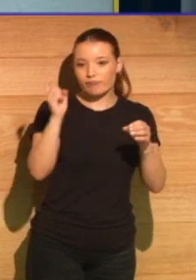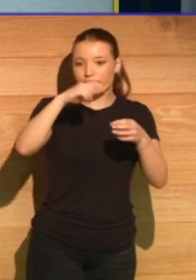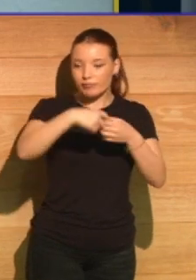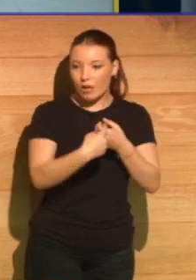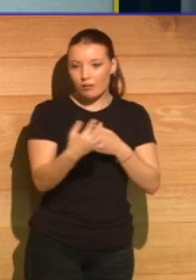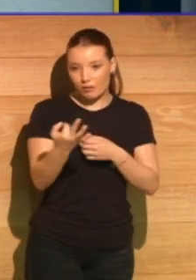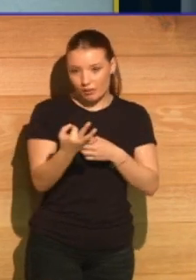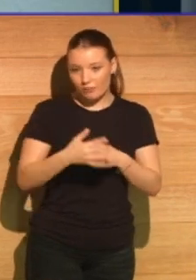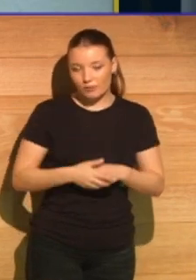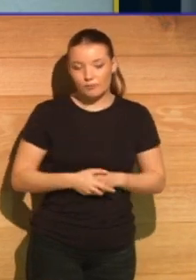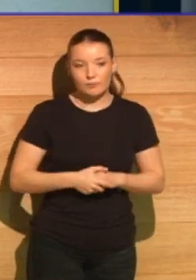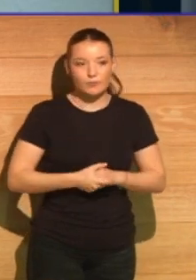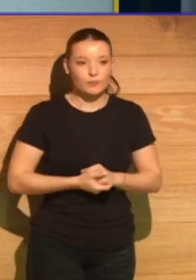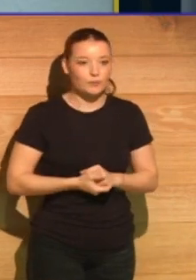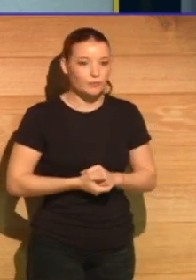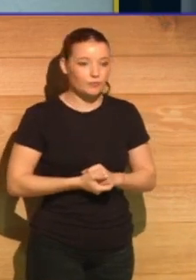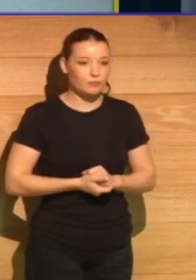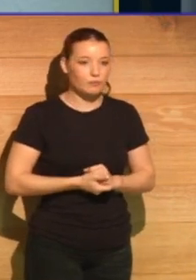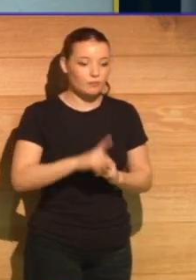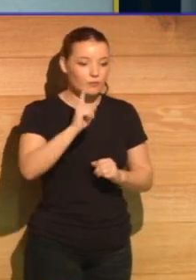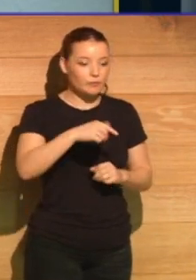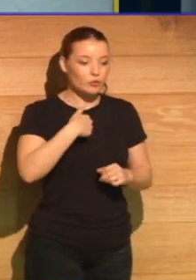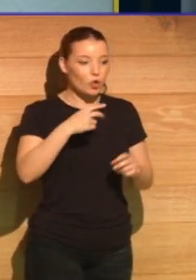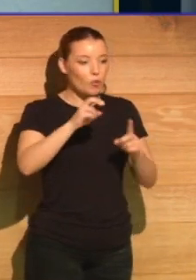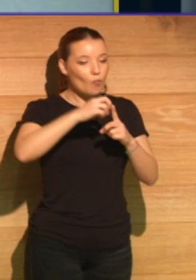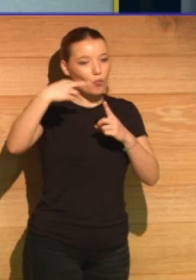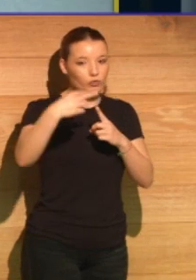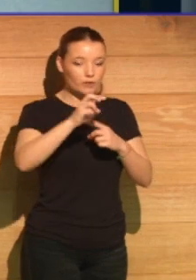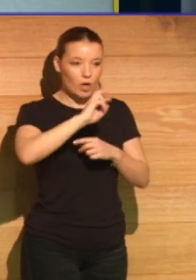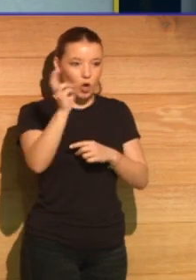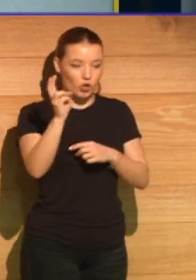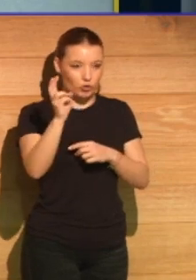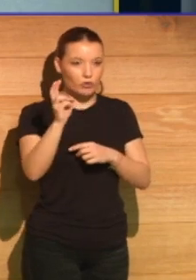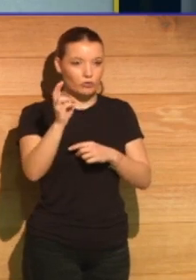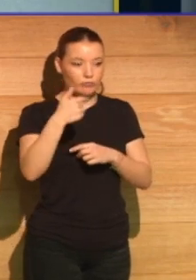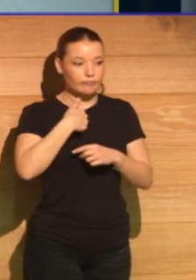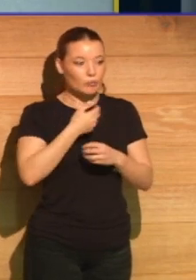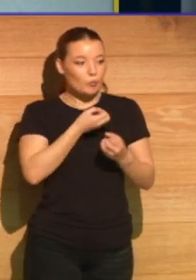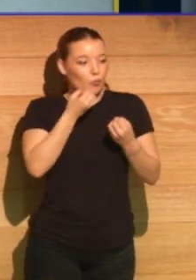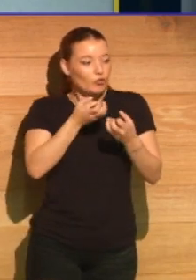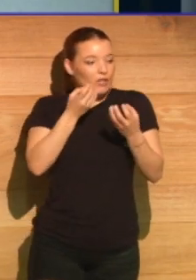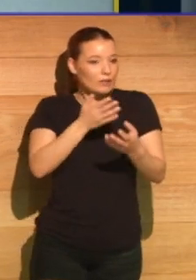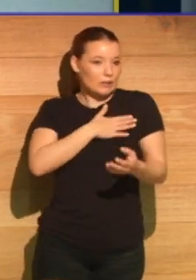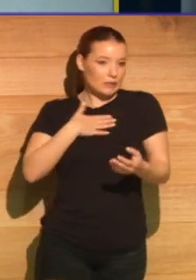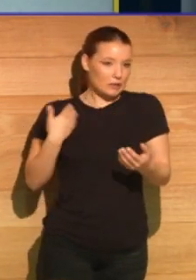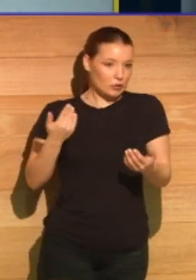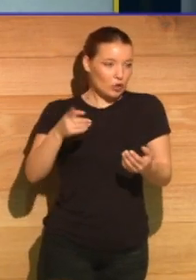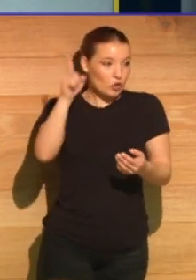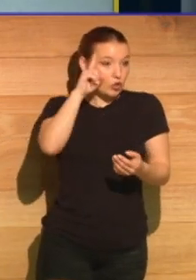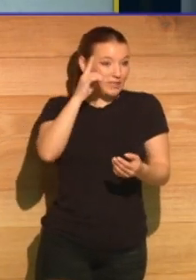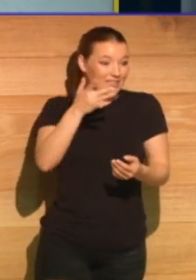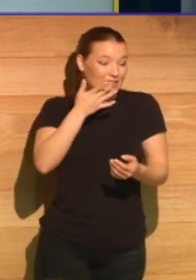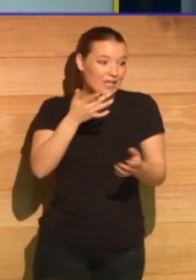nuestro. También yo tengo otro punto de vista que quizás me gustaría, no sé si viene a cuento en